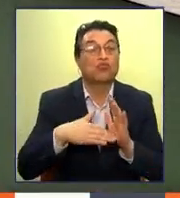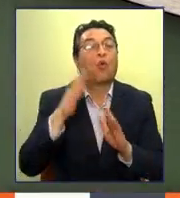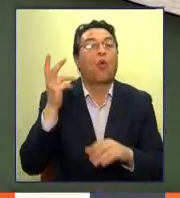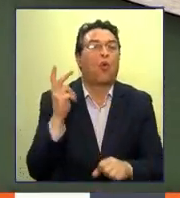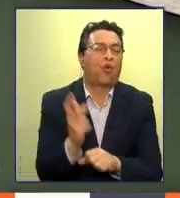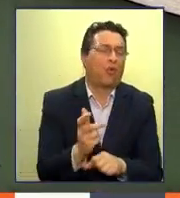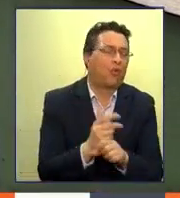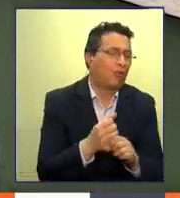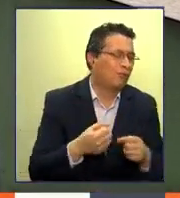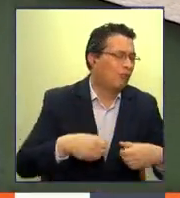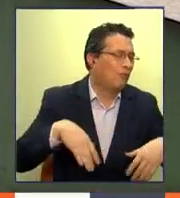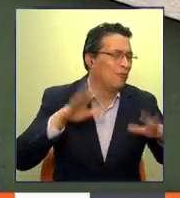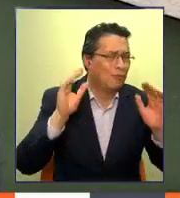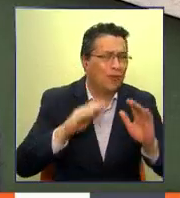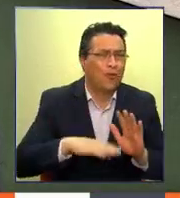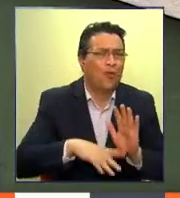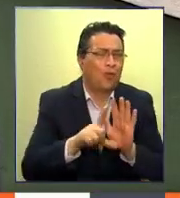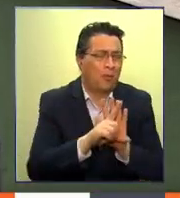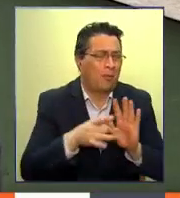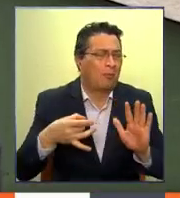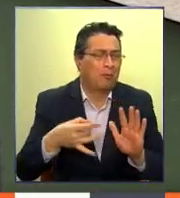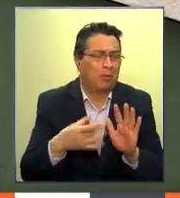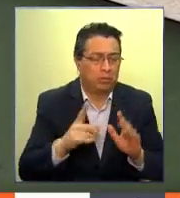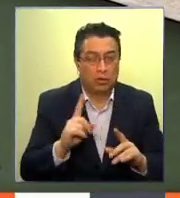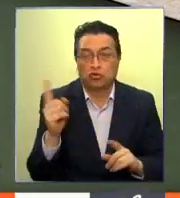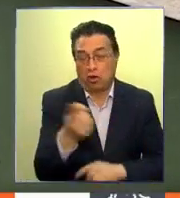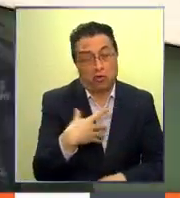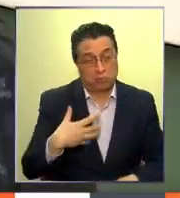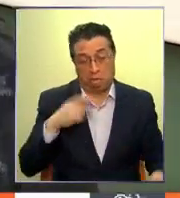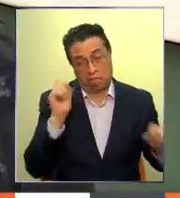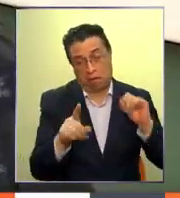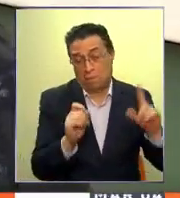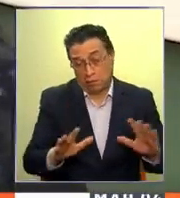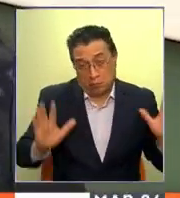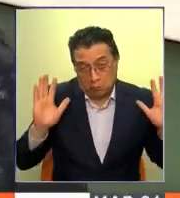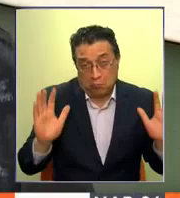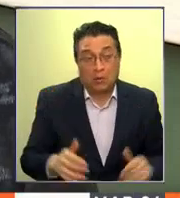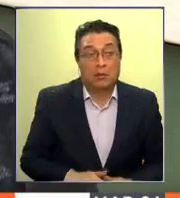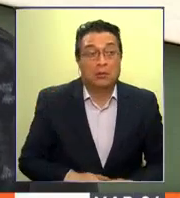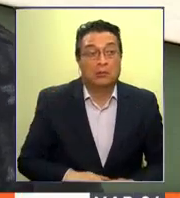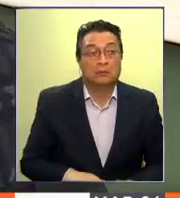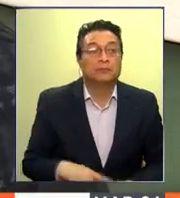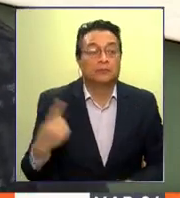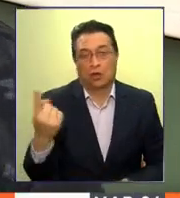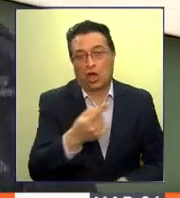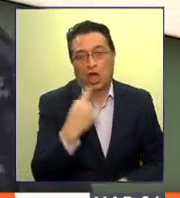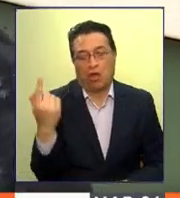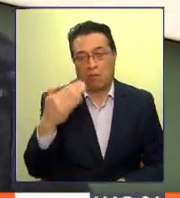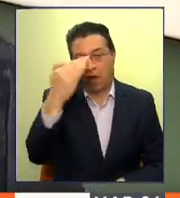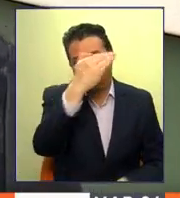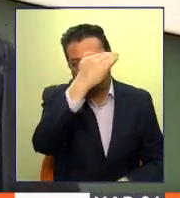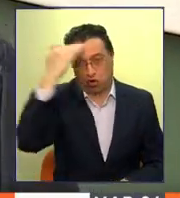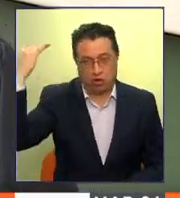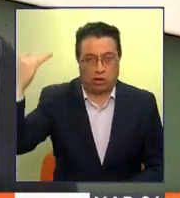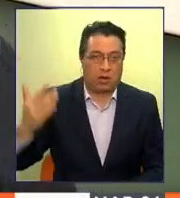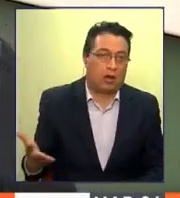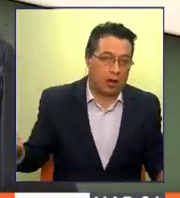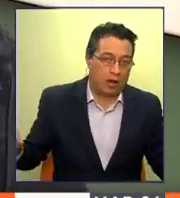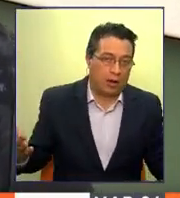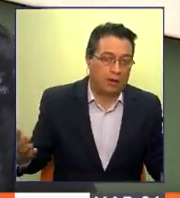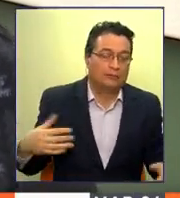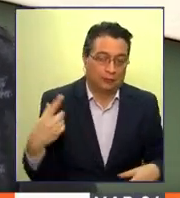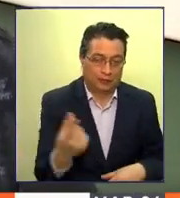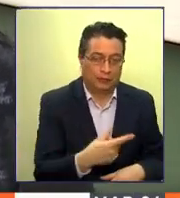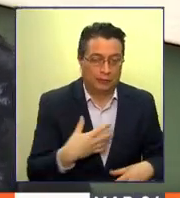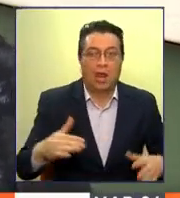es mucho. Entonces, la gente ya se está defendiendo como puede. Es que la gente ya está aburrida, sí, pues, se están tomando